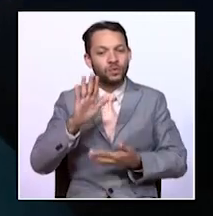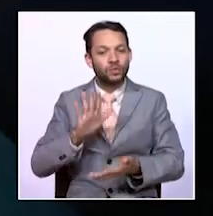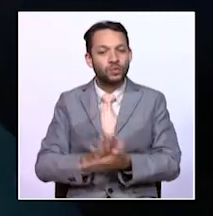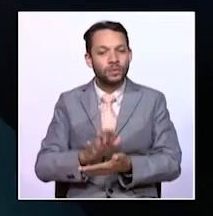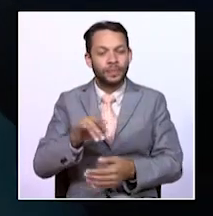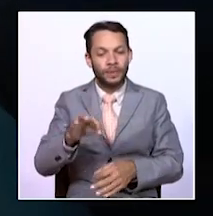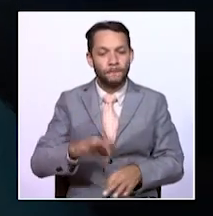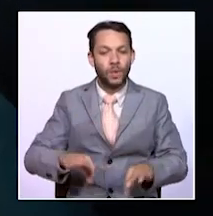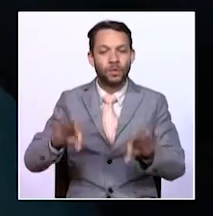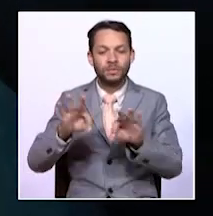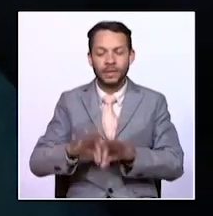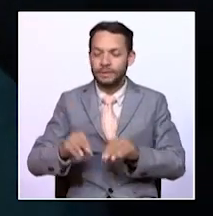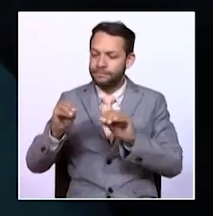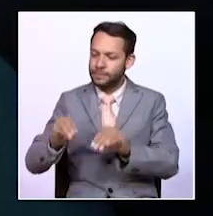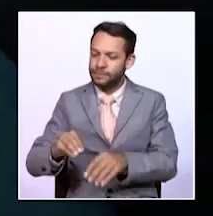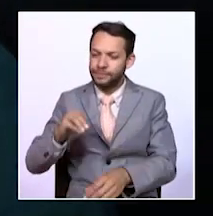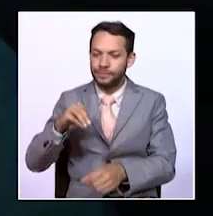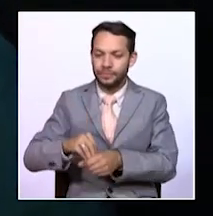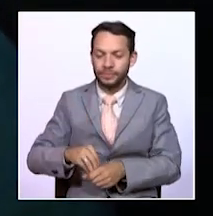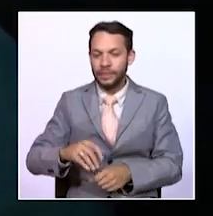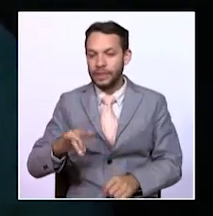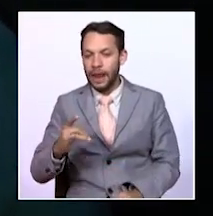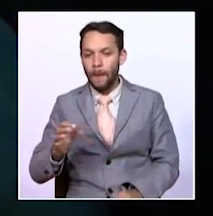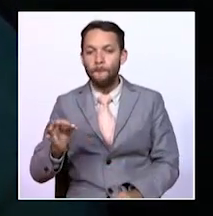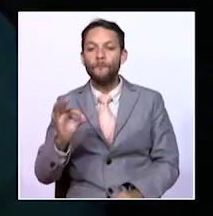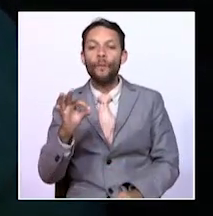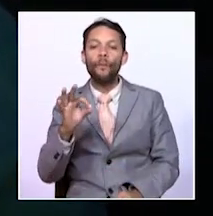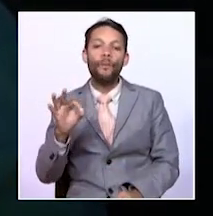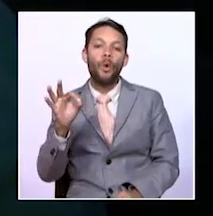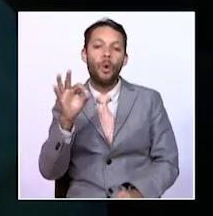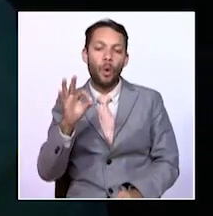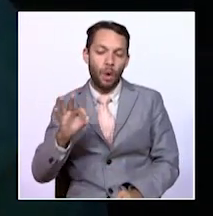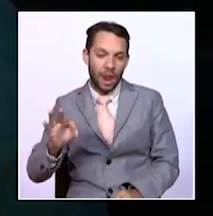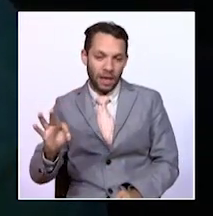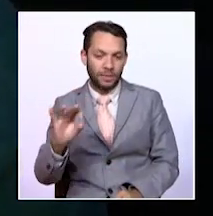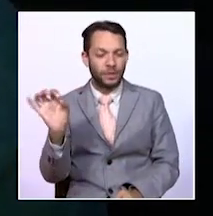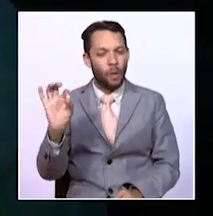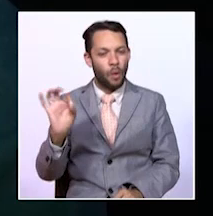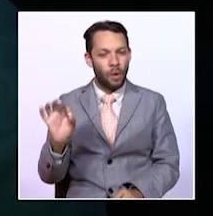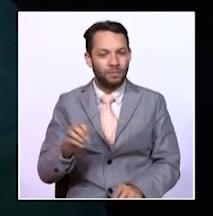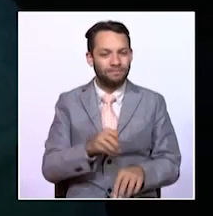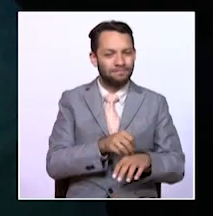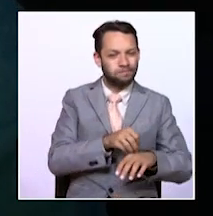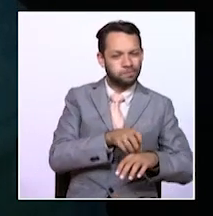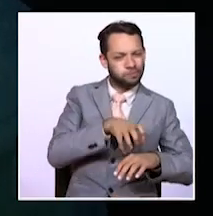que también es muy común encontrar, que no haya ningún cálculo, que también veríamos